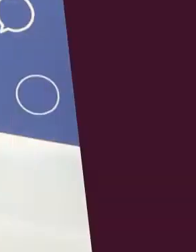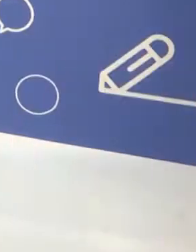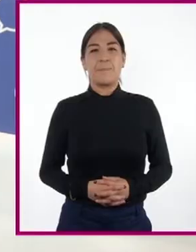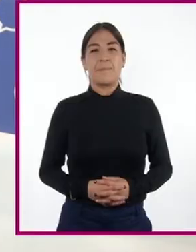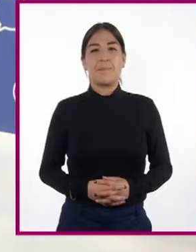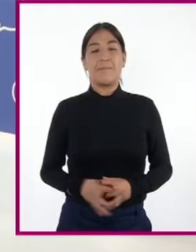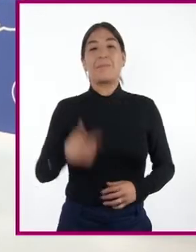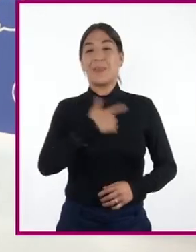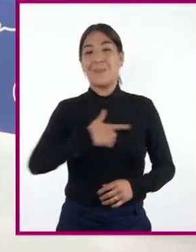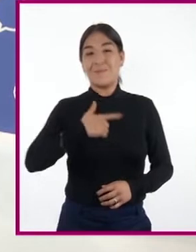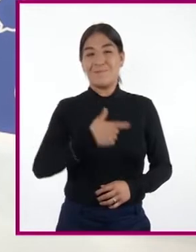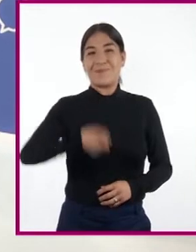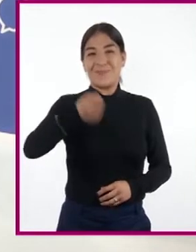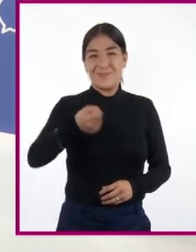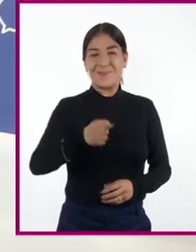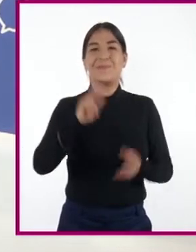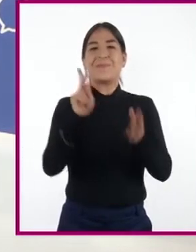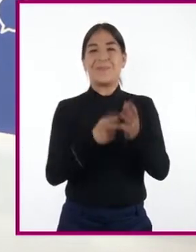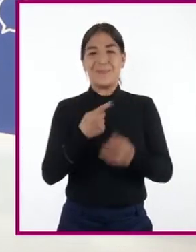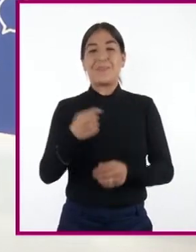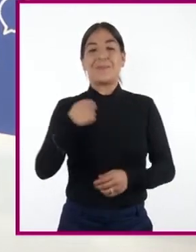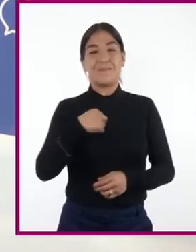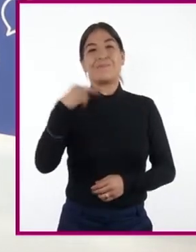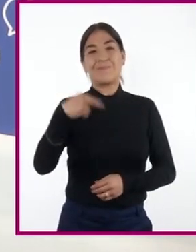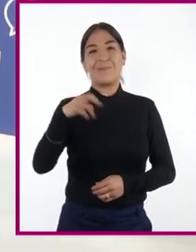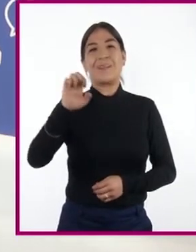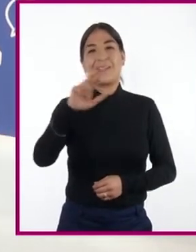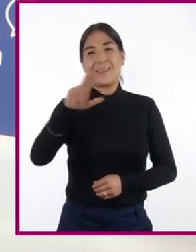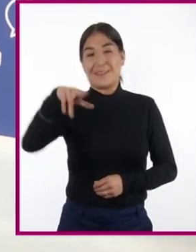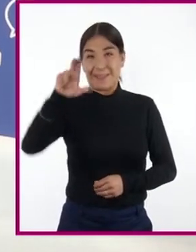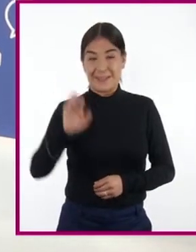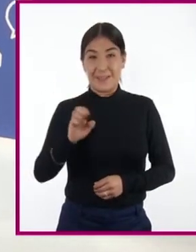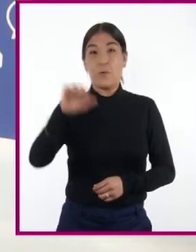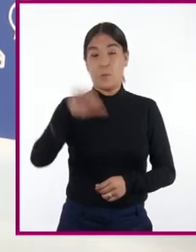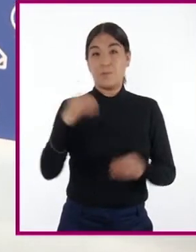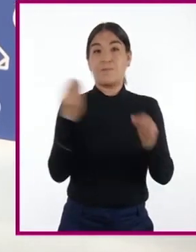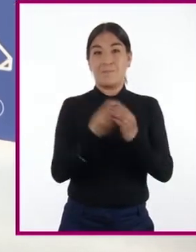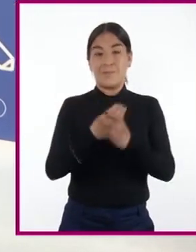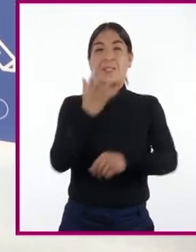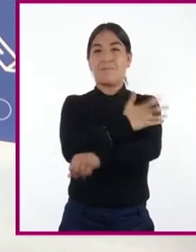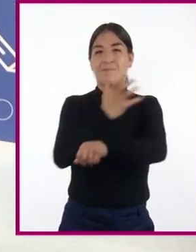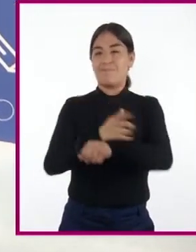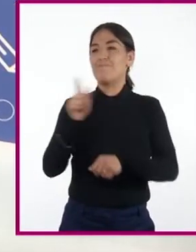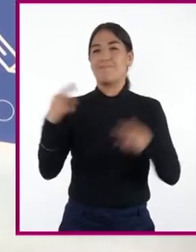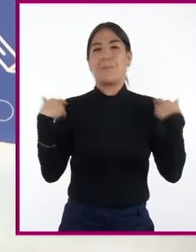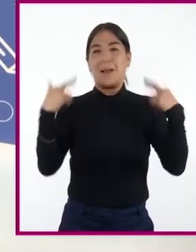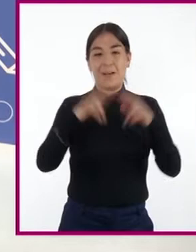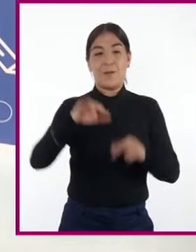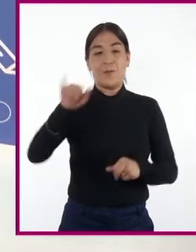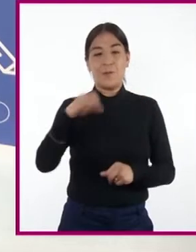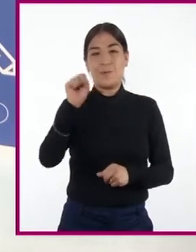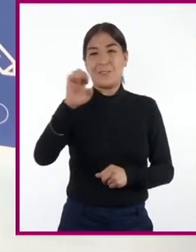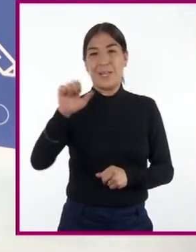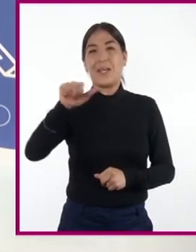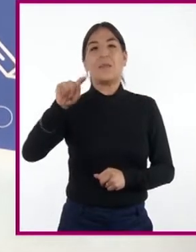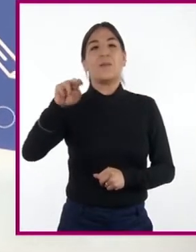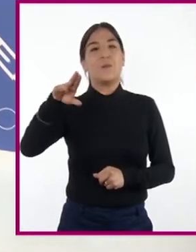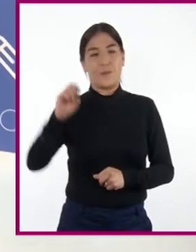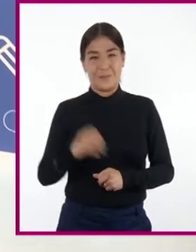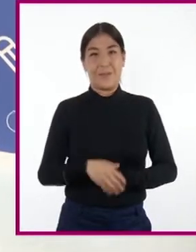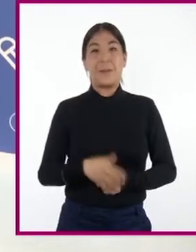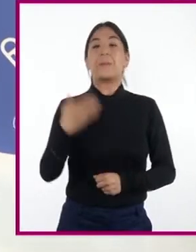Qué gusto saludarlos nuevamente. Soy Enrique Rodal y en esta sesión nos acompaña el profesor José Antonio Arenas Hernández.